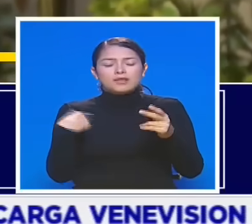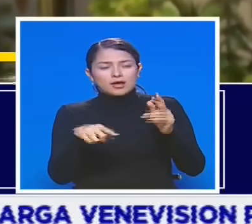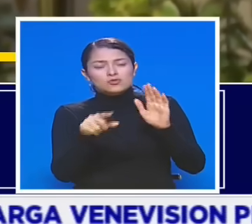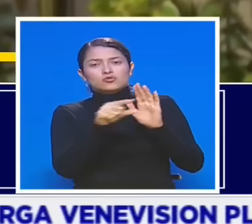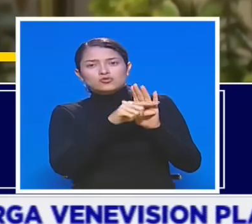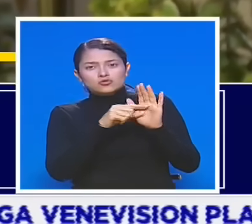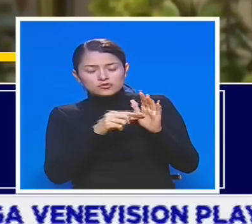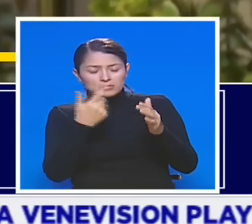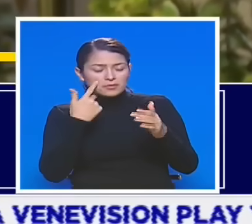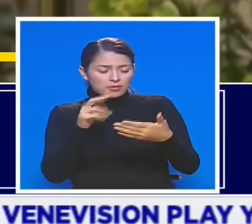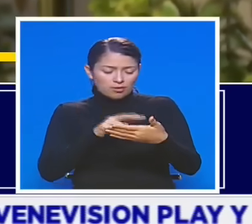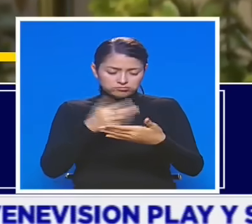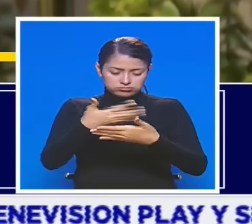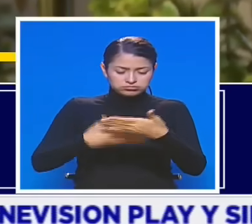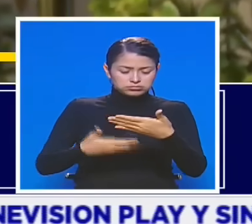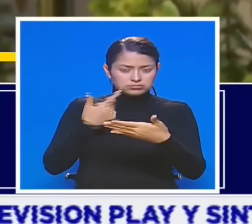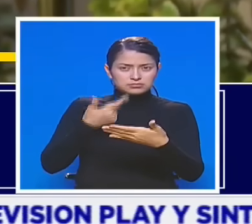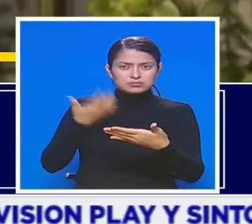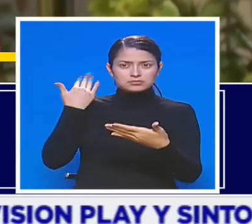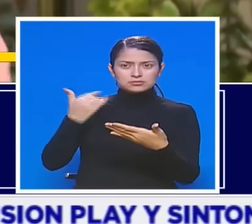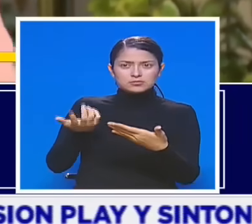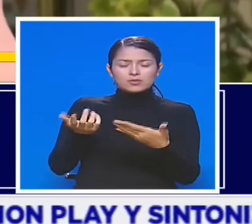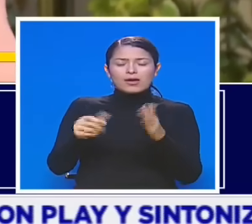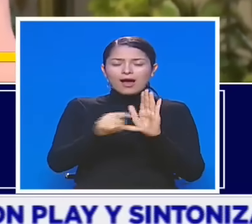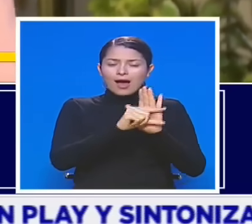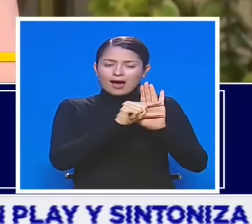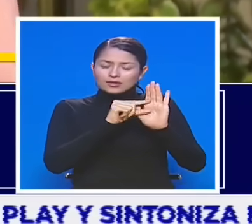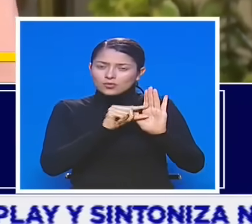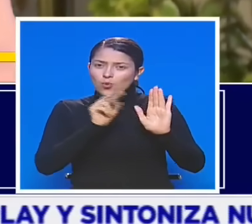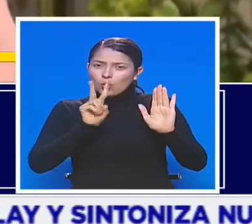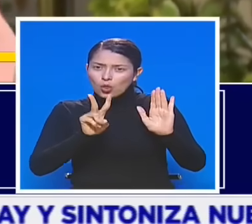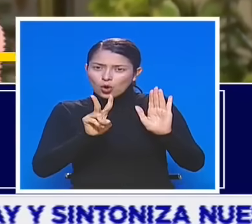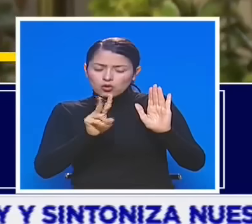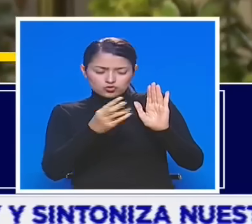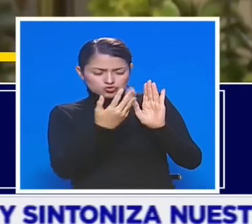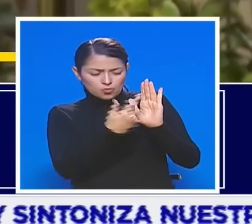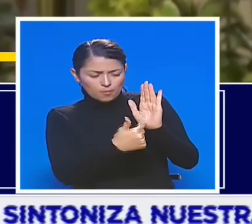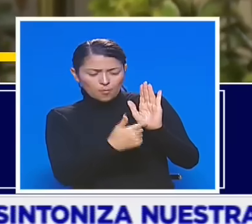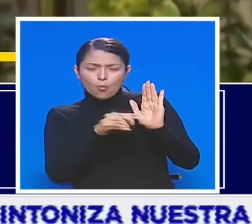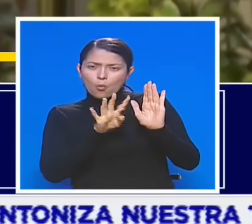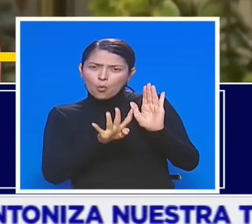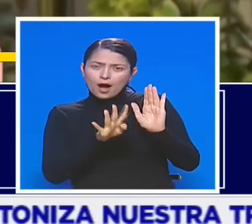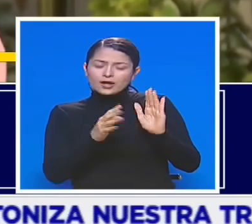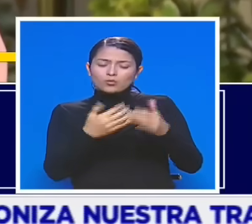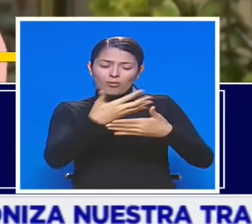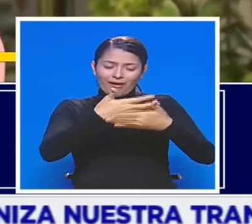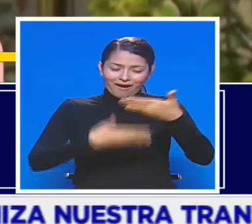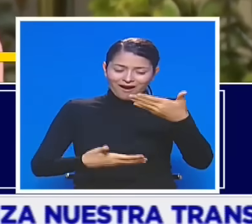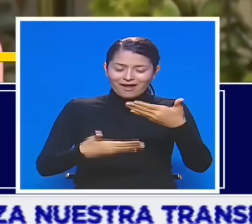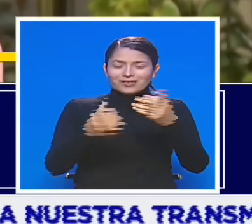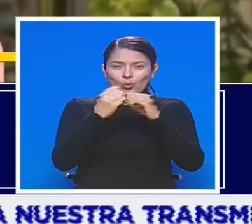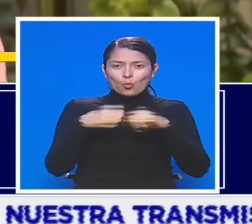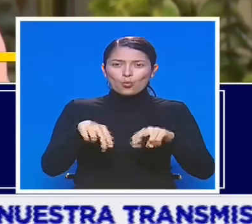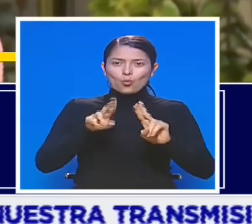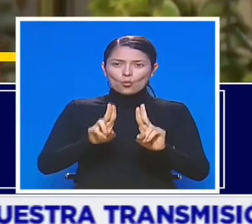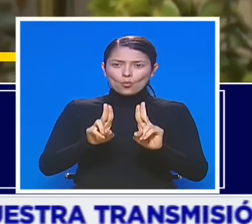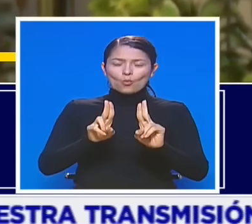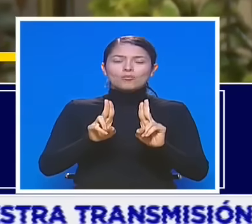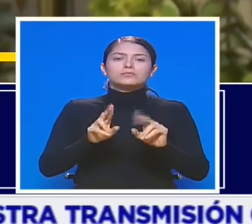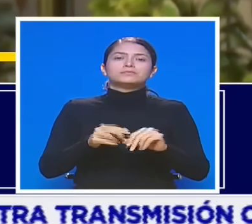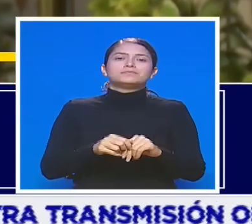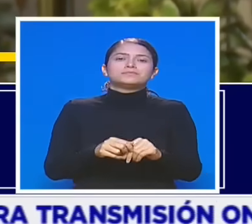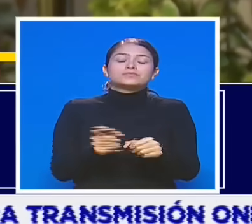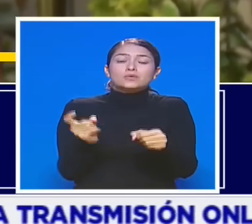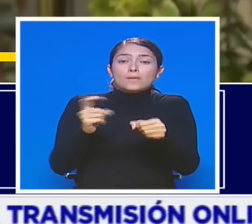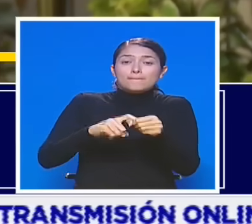y paso a leer como le había dicho, en el artículo 2, numeral 4 de la Carta de las Naciones Unidas. Los miembros de